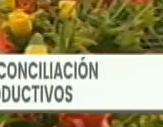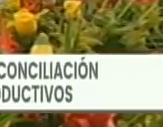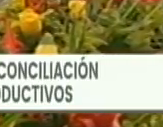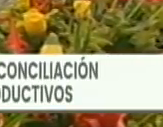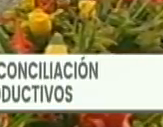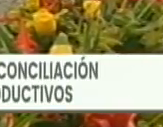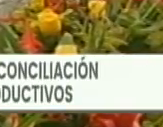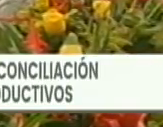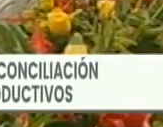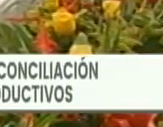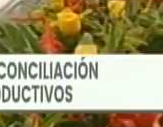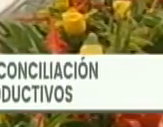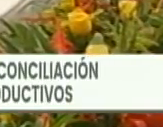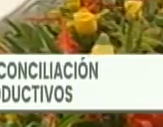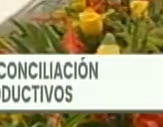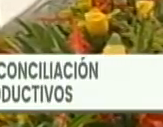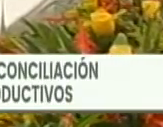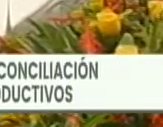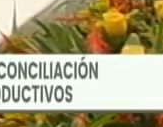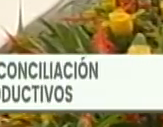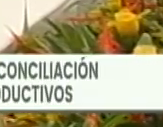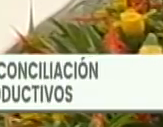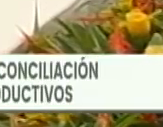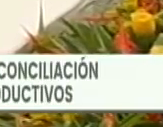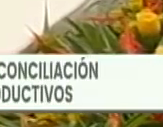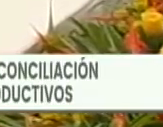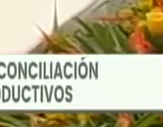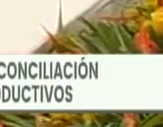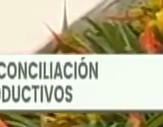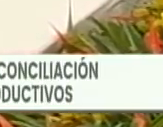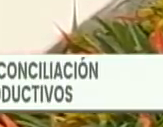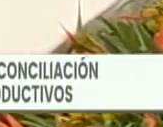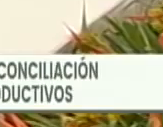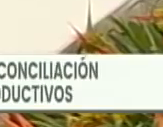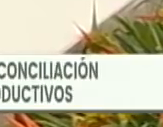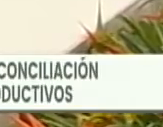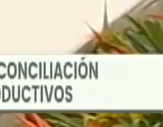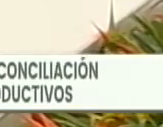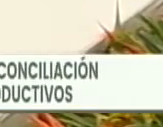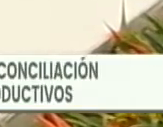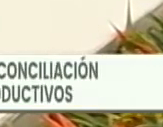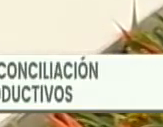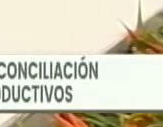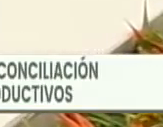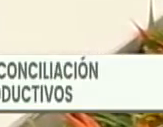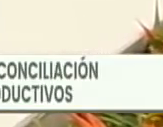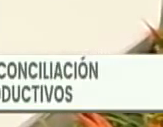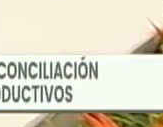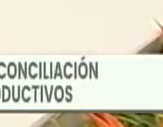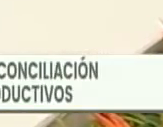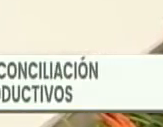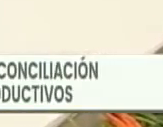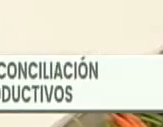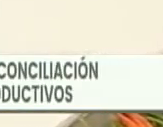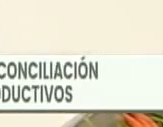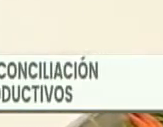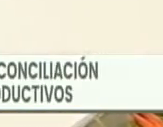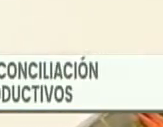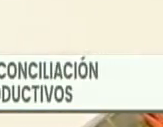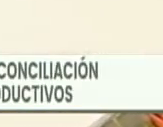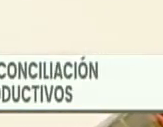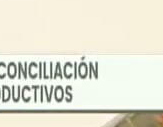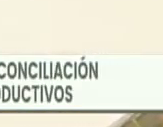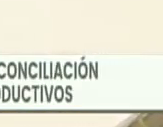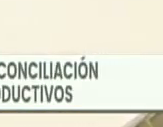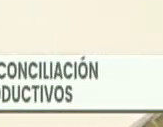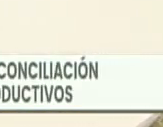que ciertamente hemos recibido los recibir cuando fuera diputado y todo ese proceso de campaña por demás muy dinámica